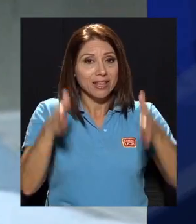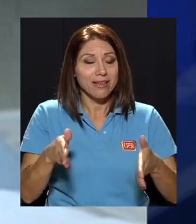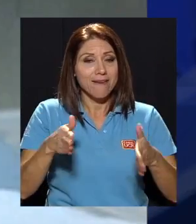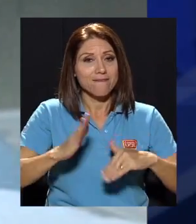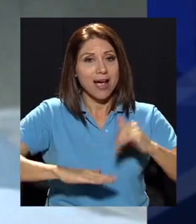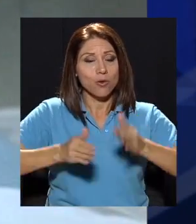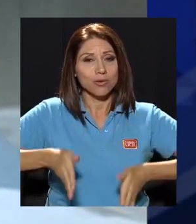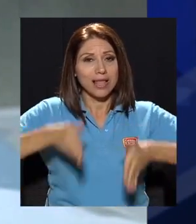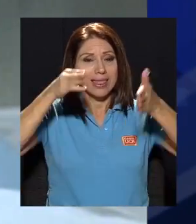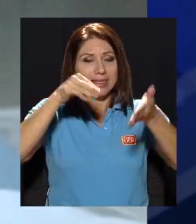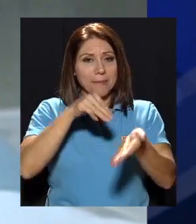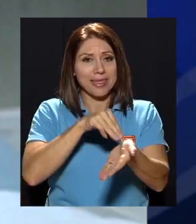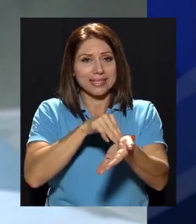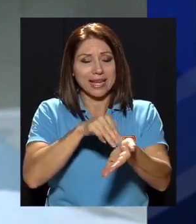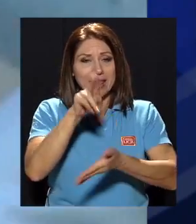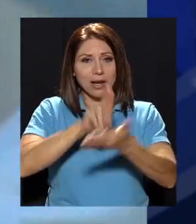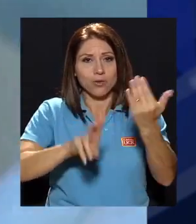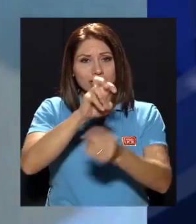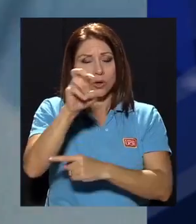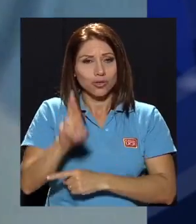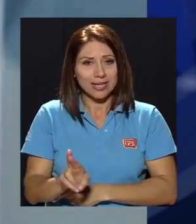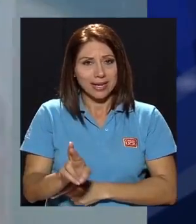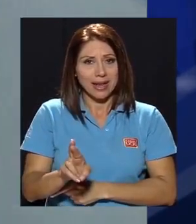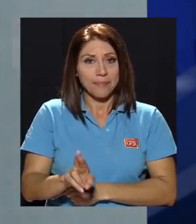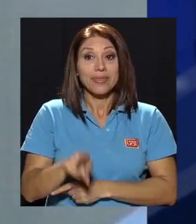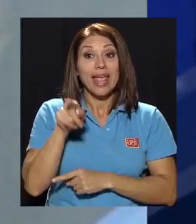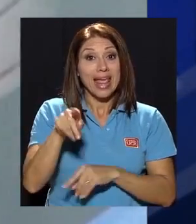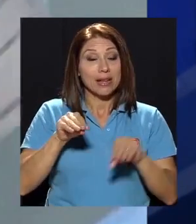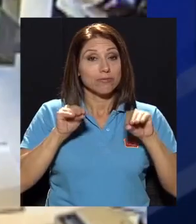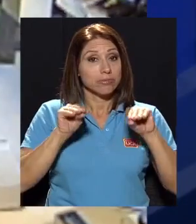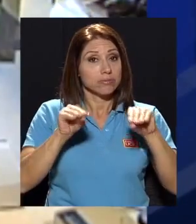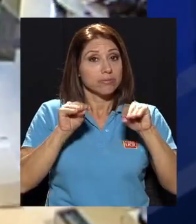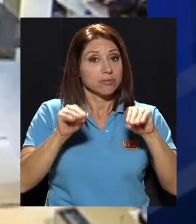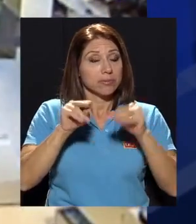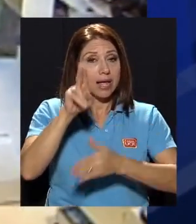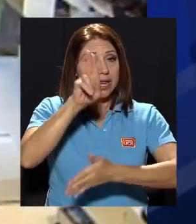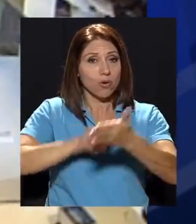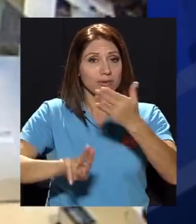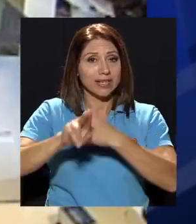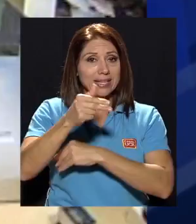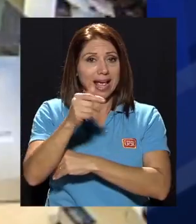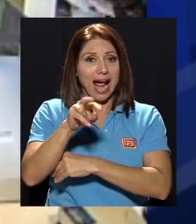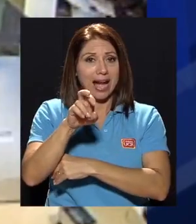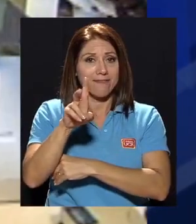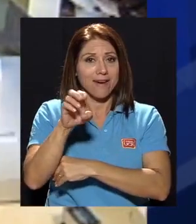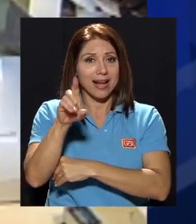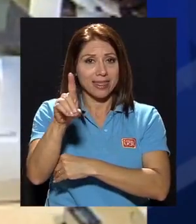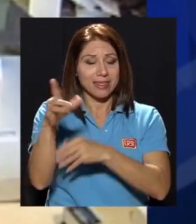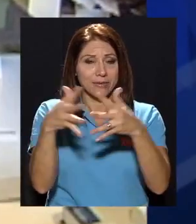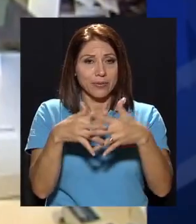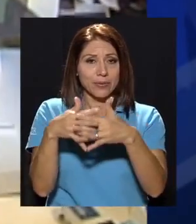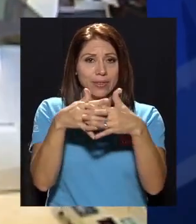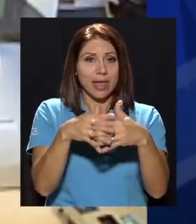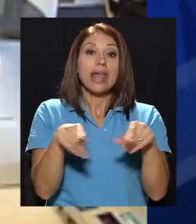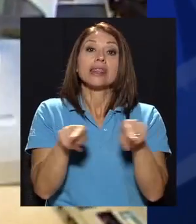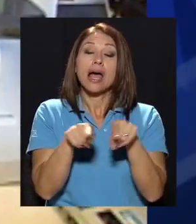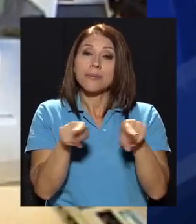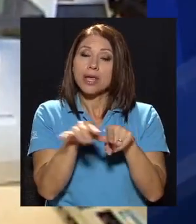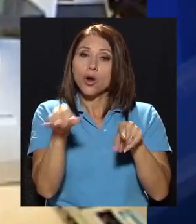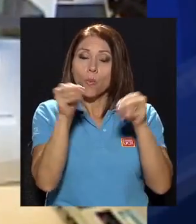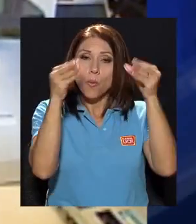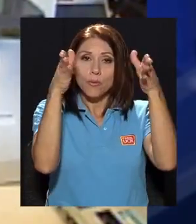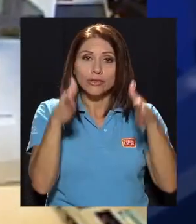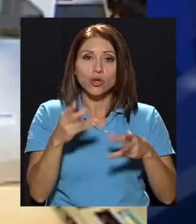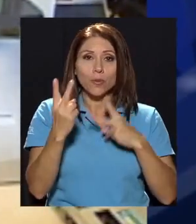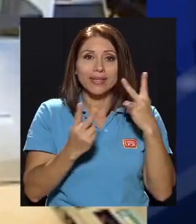de la Universidad de Costa Rica. Impartió lecciones en la Universidad de Harvard, estuvo como profesor visitante